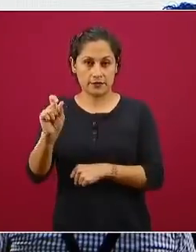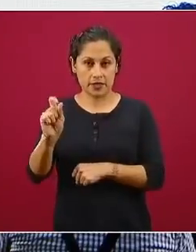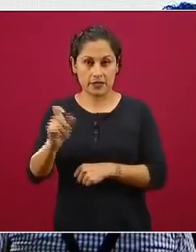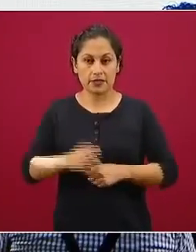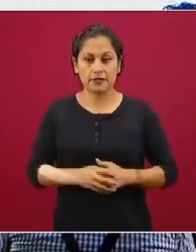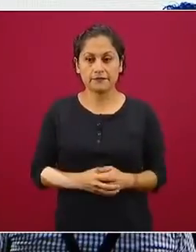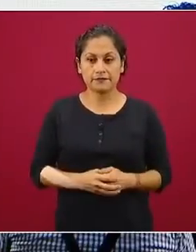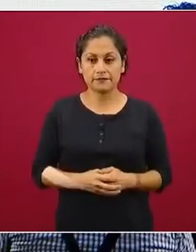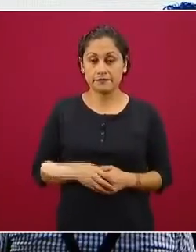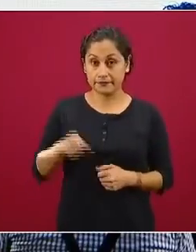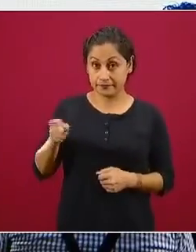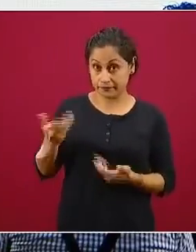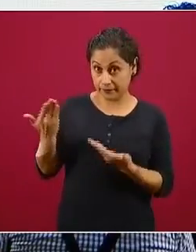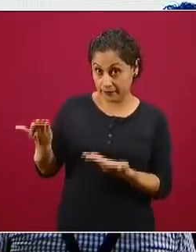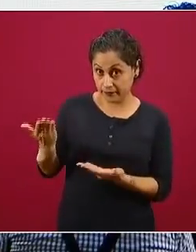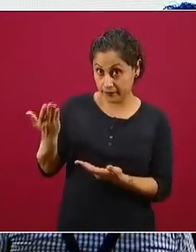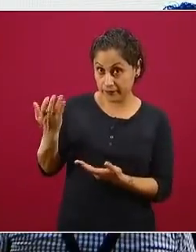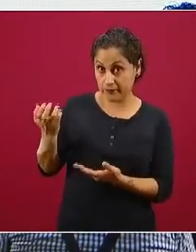Valle de México.